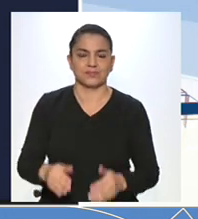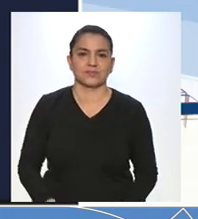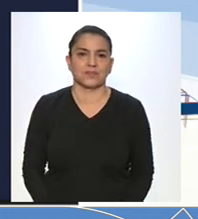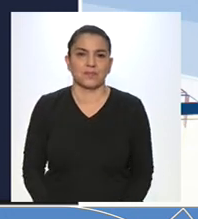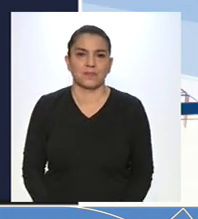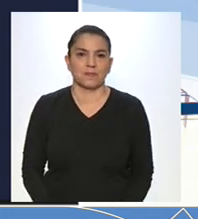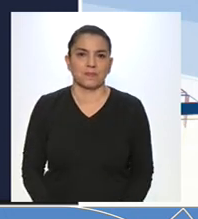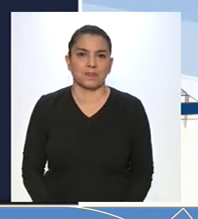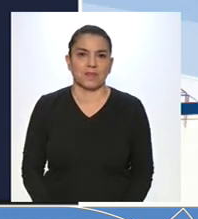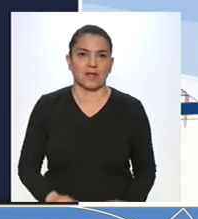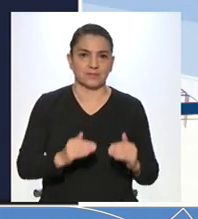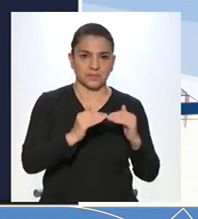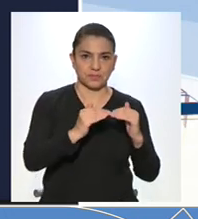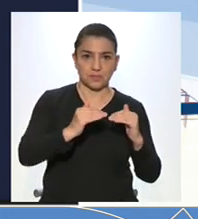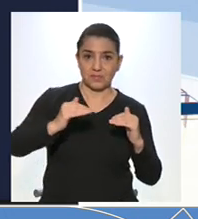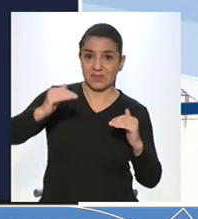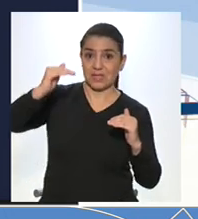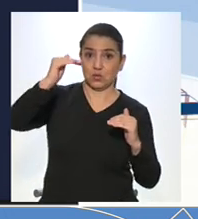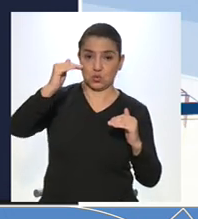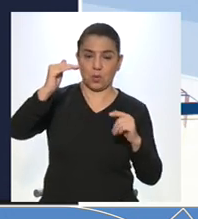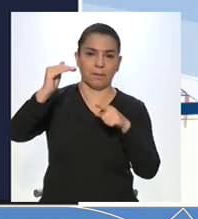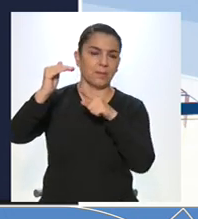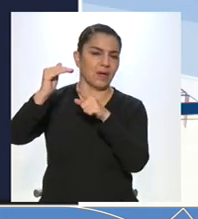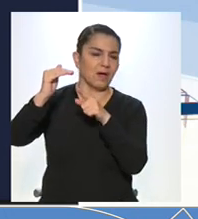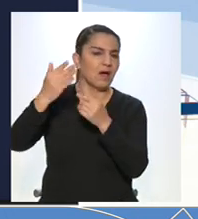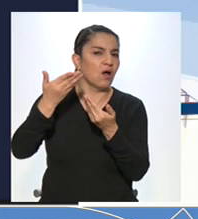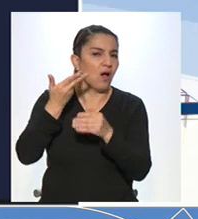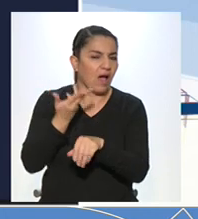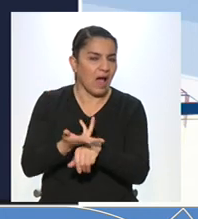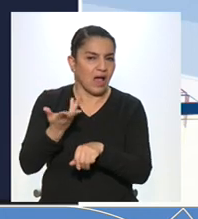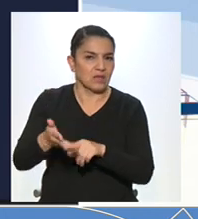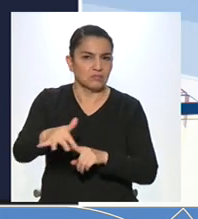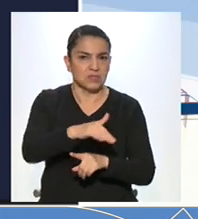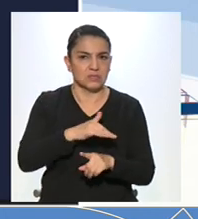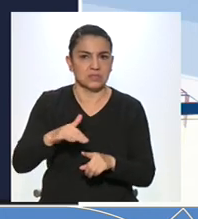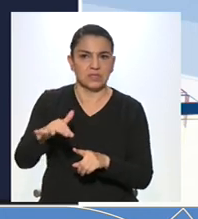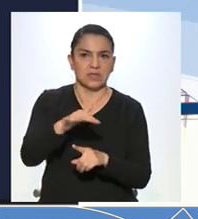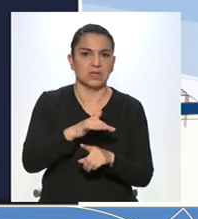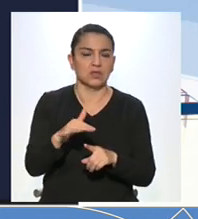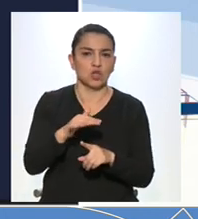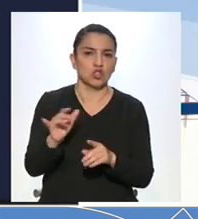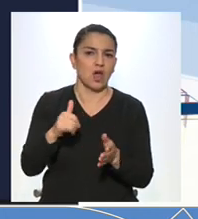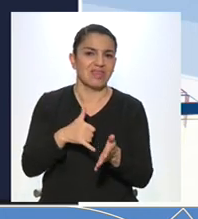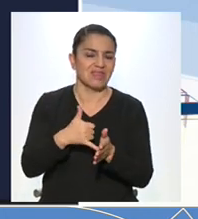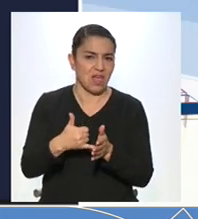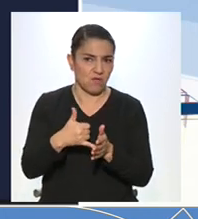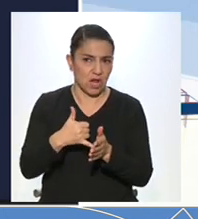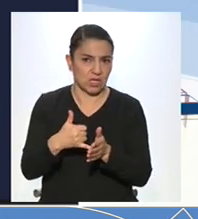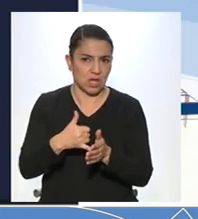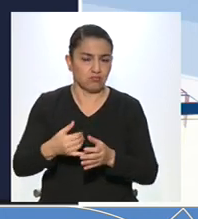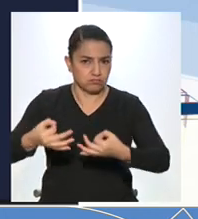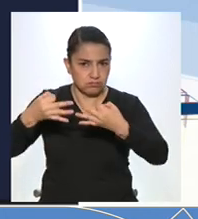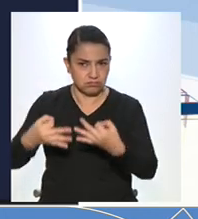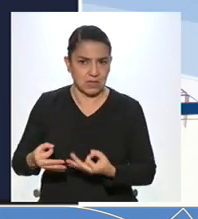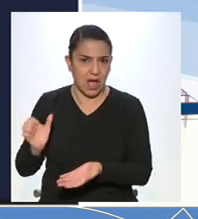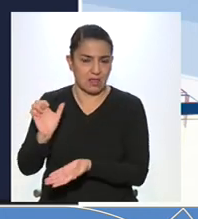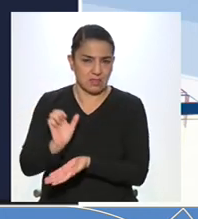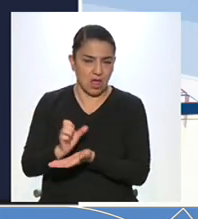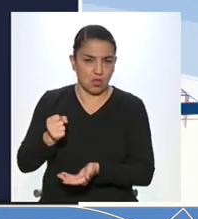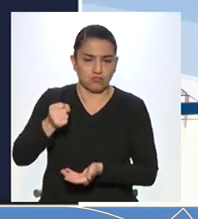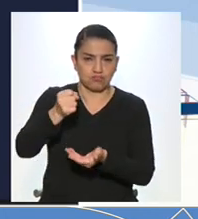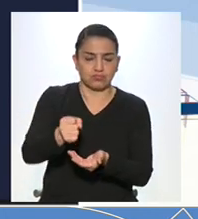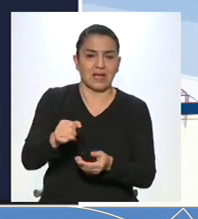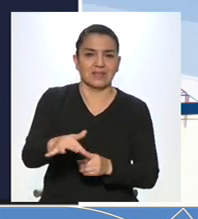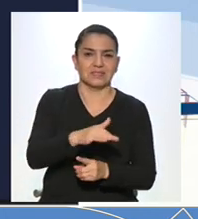límite superior del corredor, en cambio, está determinado por un escenario donde se dilata el inicio de la consolidación fiscal. Una situación como esta